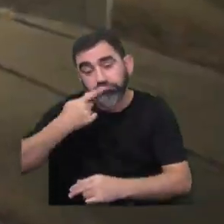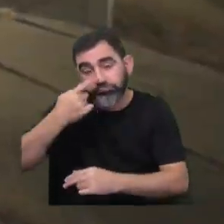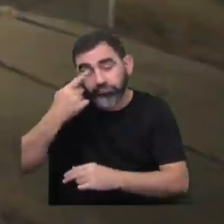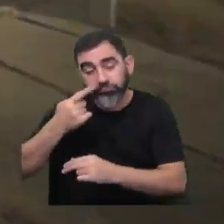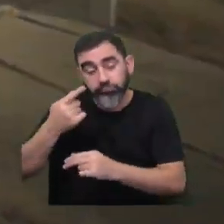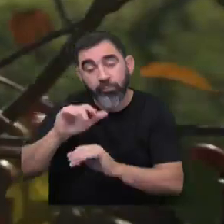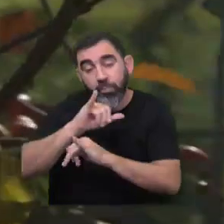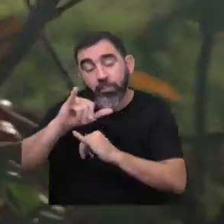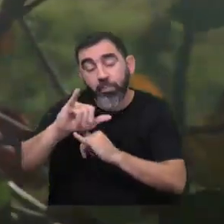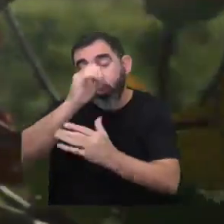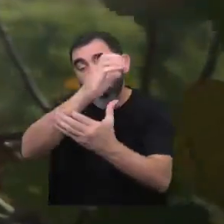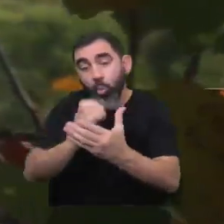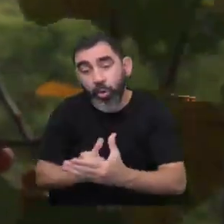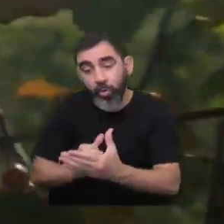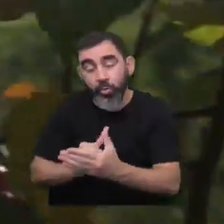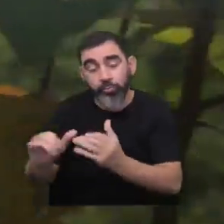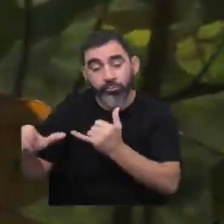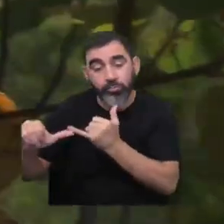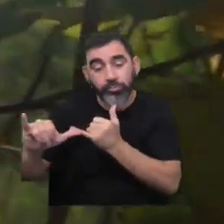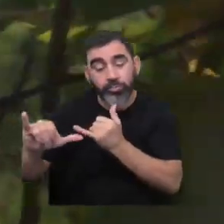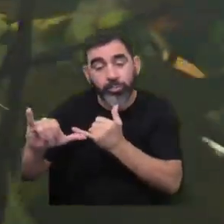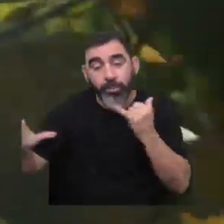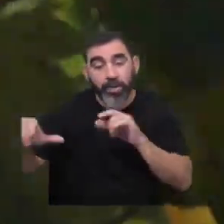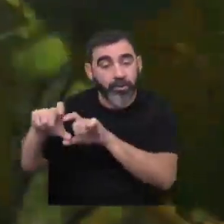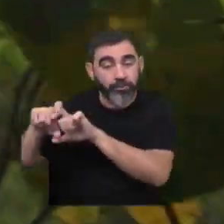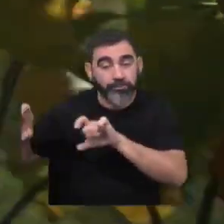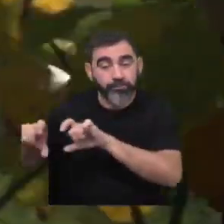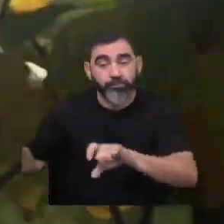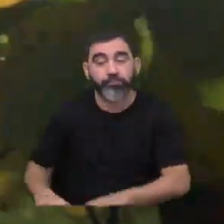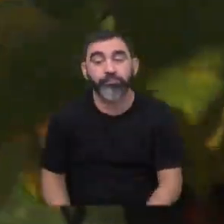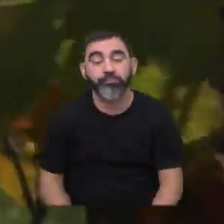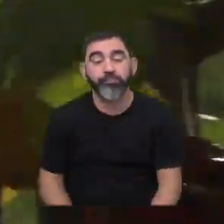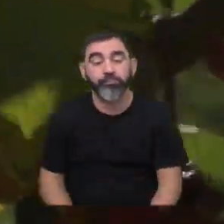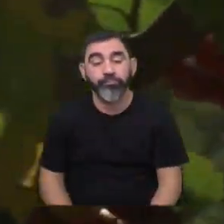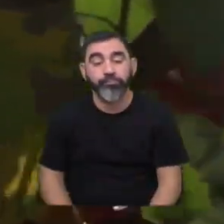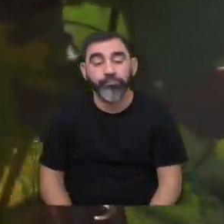pueden mandar su currículum o escolaridad al correo electrónico que figura en pantalla.